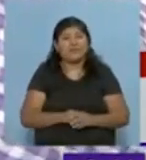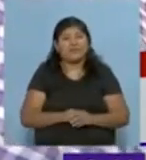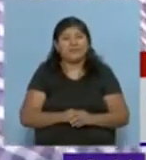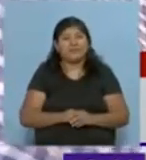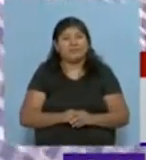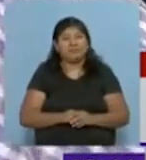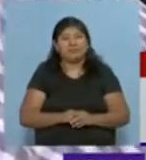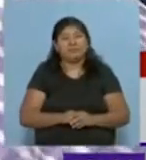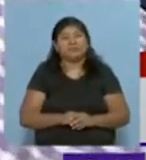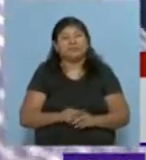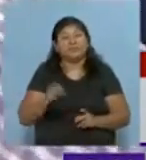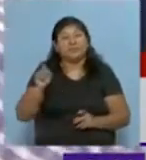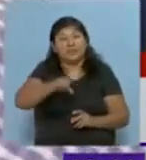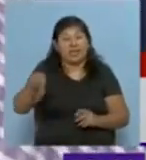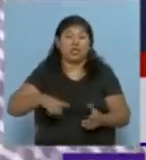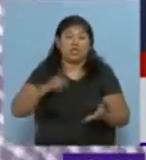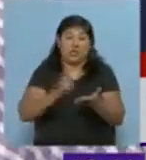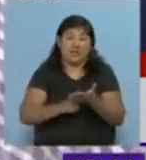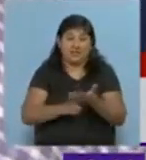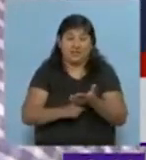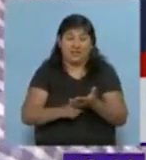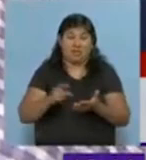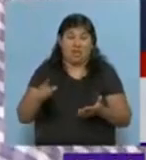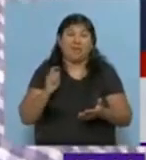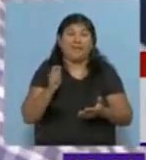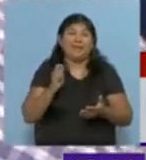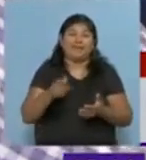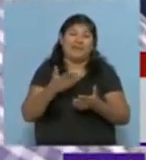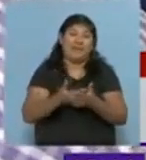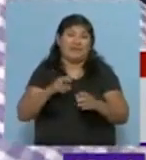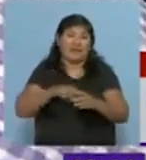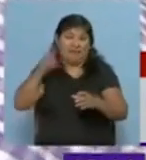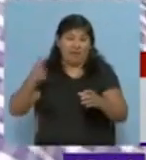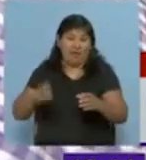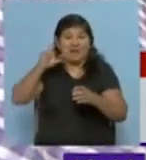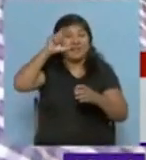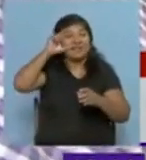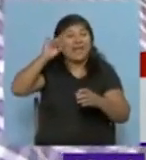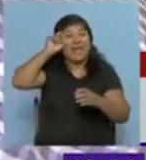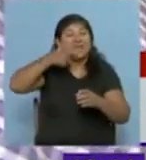porque, bueno, ellos han decidido no estar. Nosotros en todo momento hemos tenido las puertas abiertas para